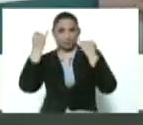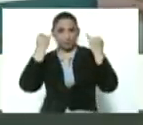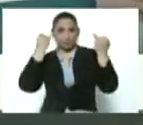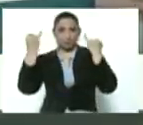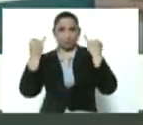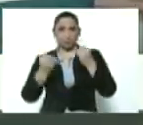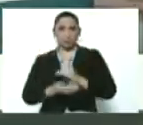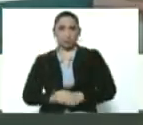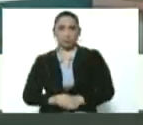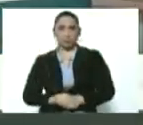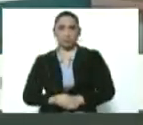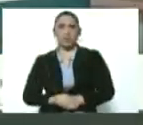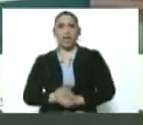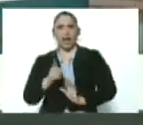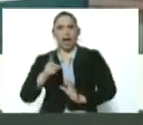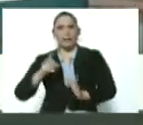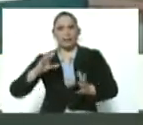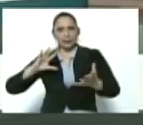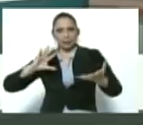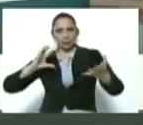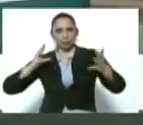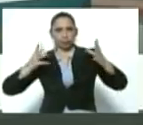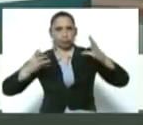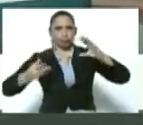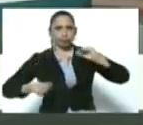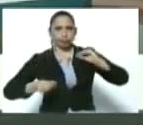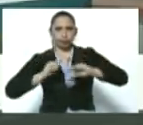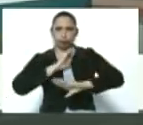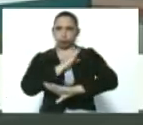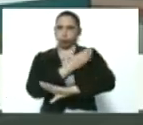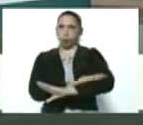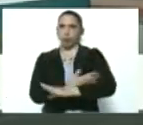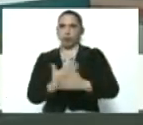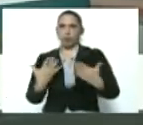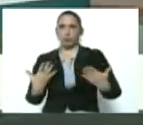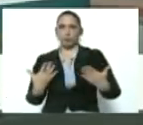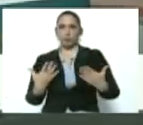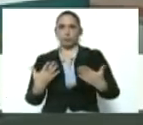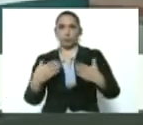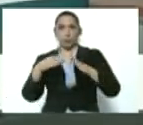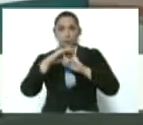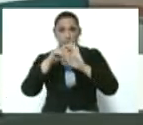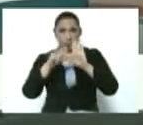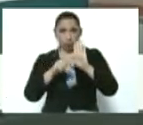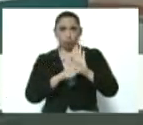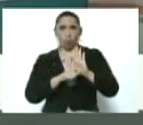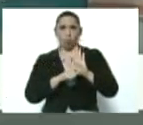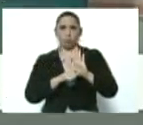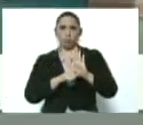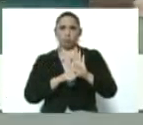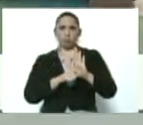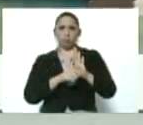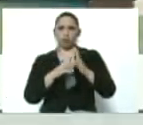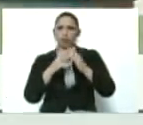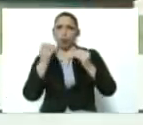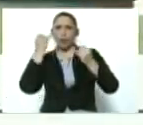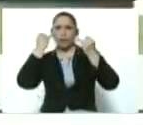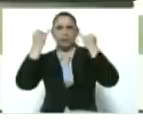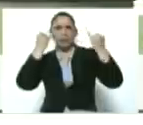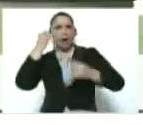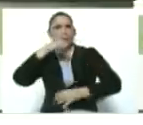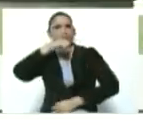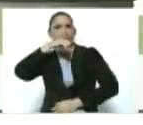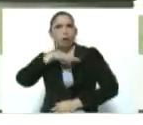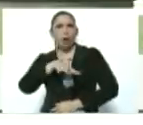agarro cuerpo y fuerza en la constitución todo el ideario histórico